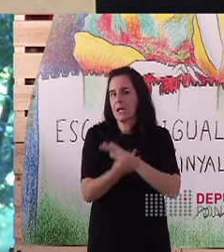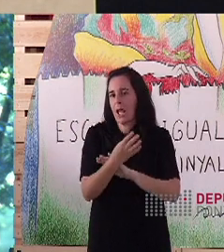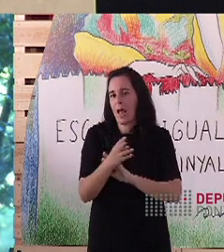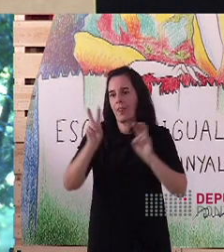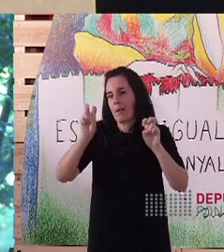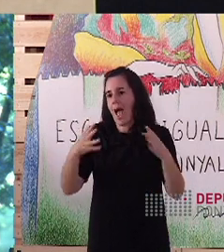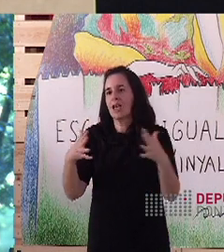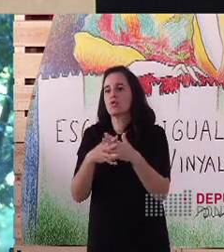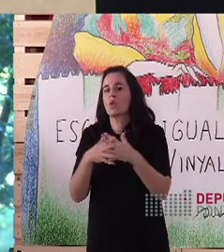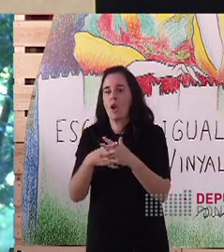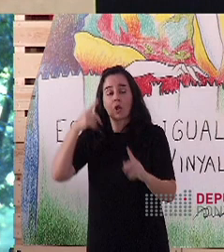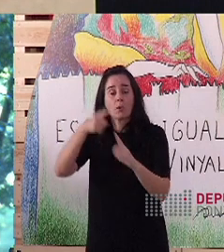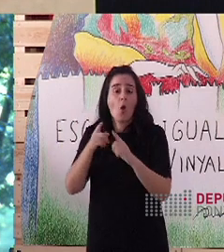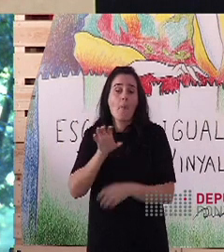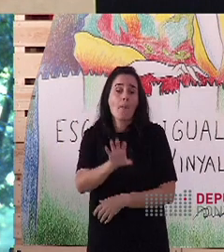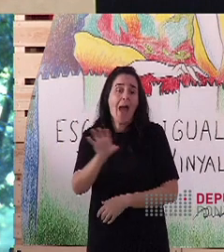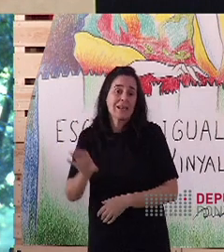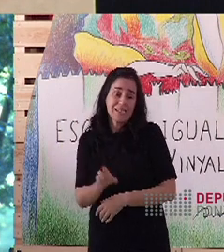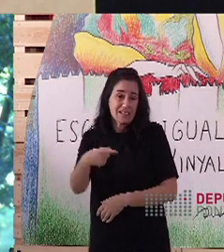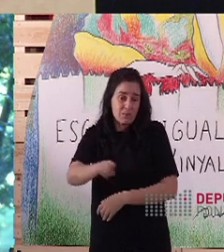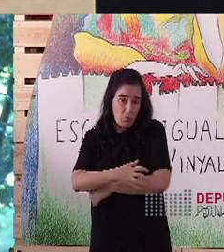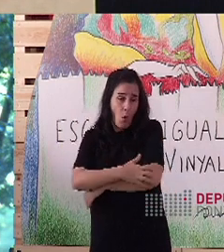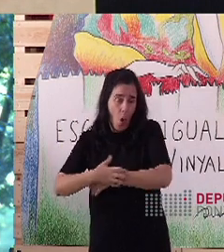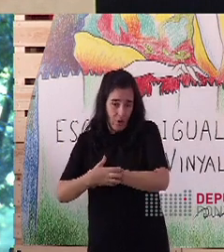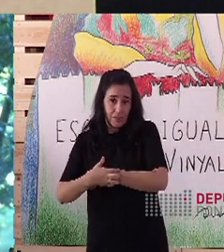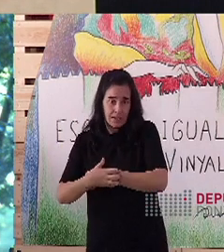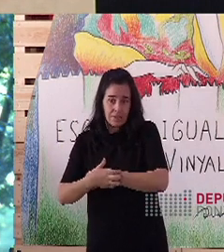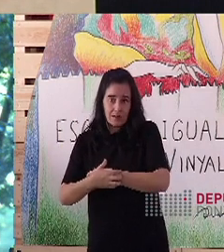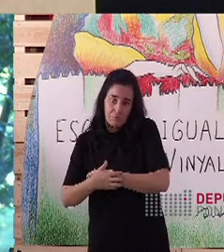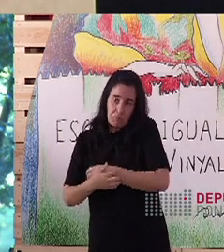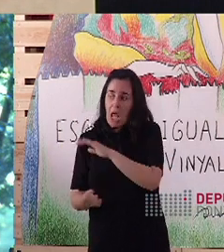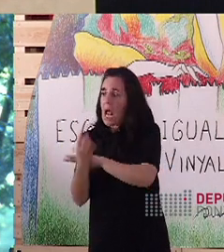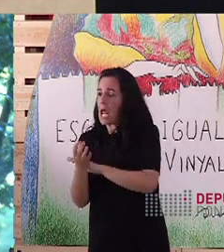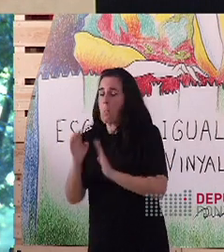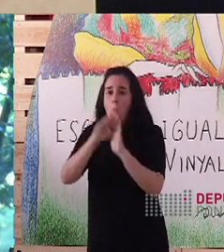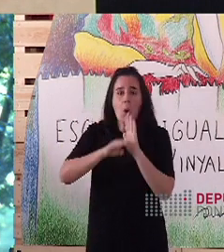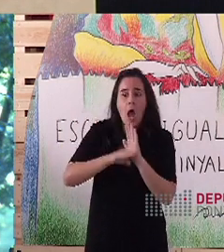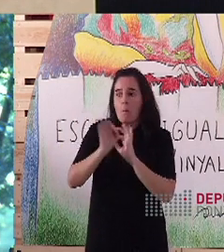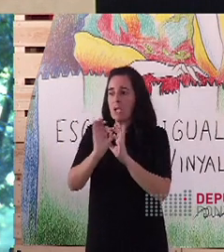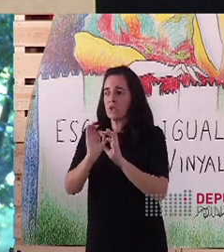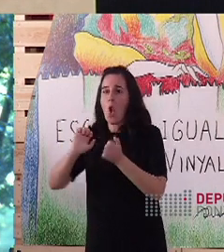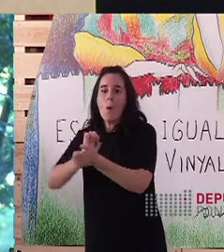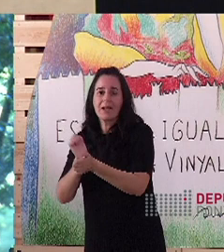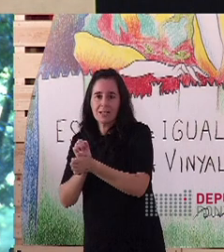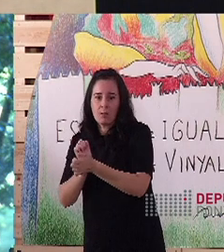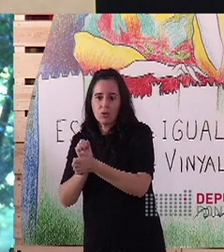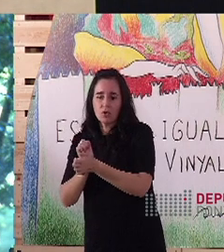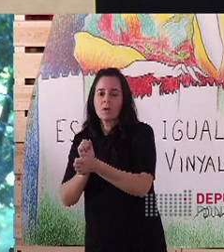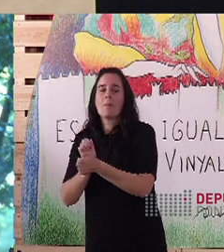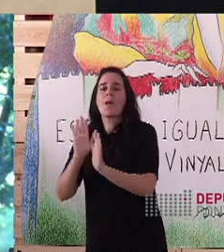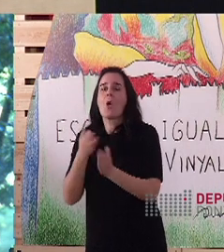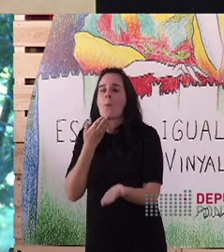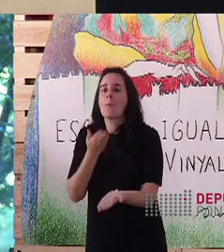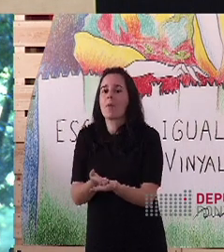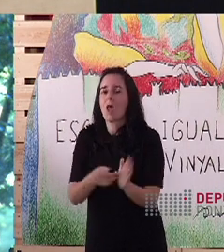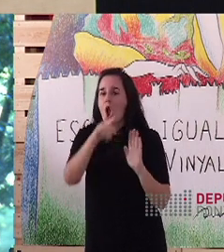estructurales para los países que tienen altas tasas de pobreza, una de las condiciones que les ponen es que creen una industria del